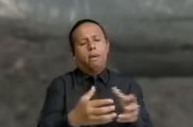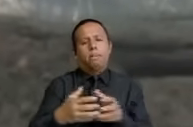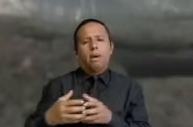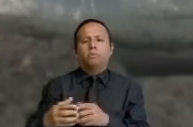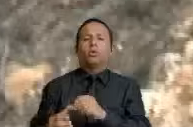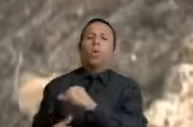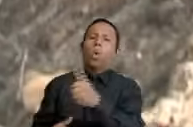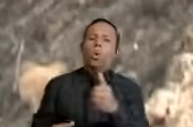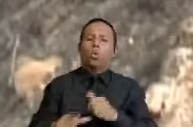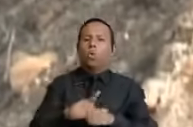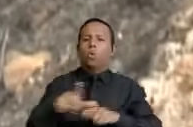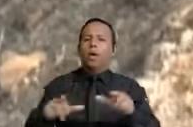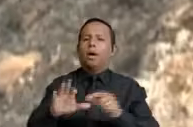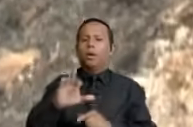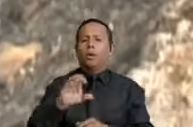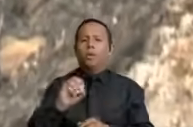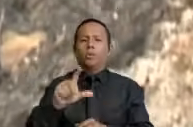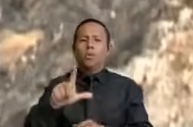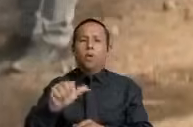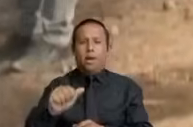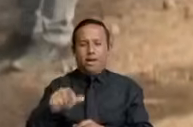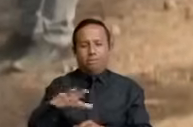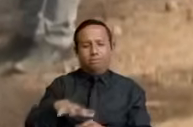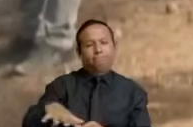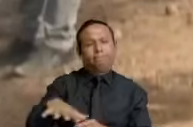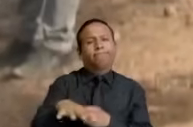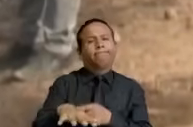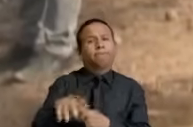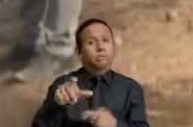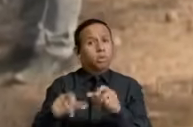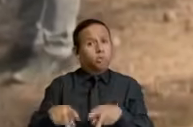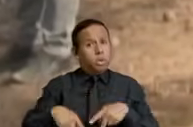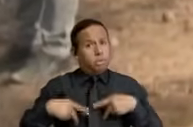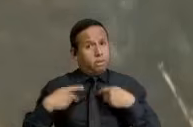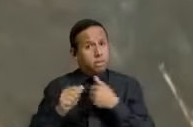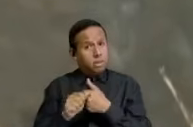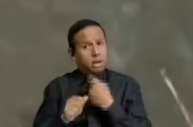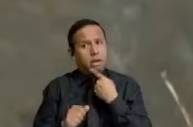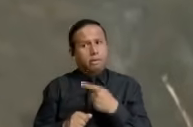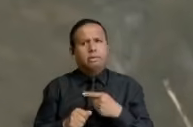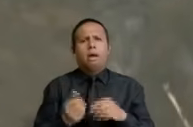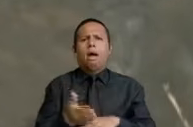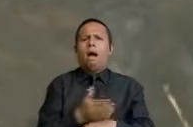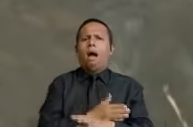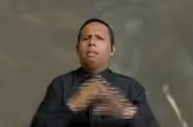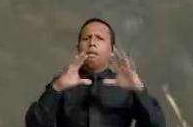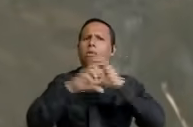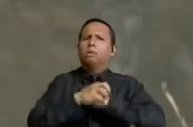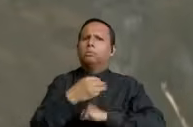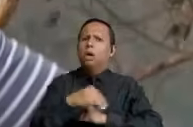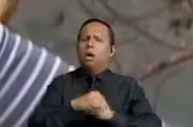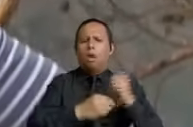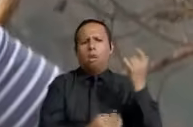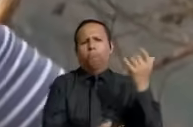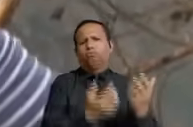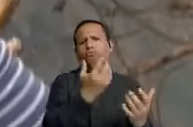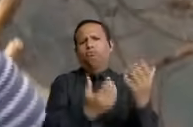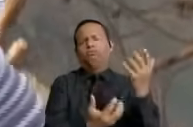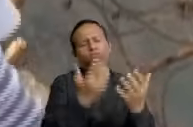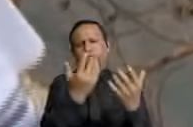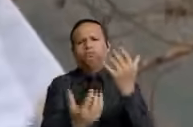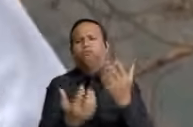otro de los puntos que presentaba focos activos los moradores señalaron que el fuego llegó a esta zona durante la noche del miércoles pudimos